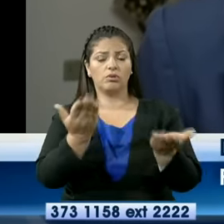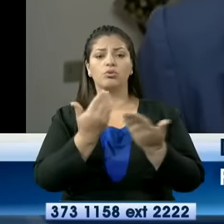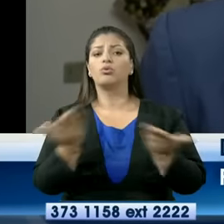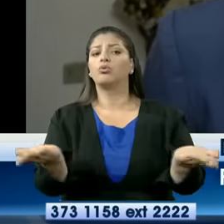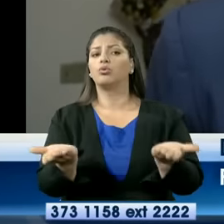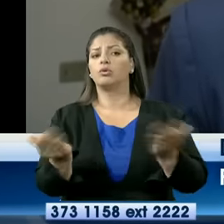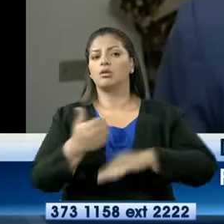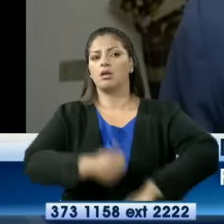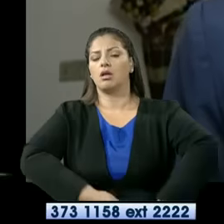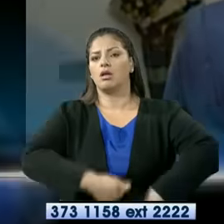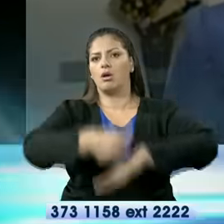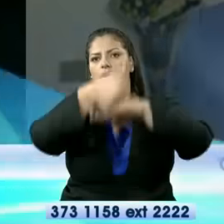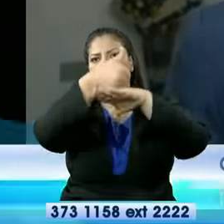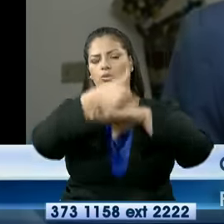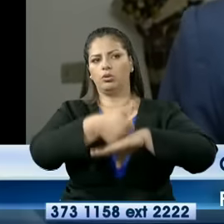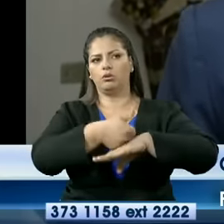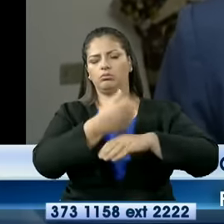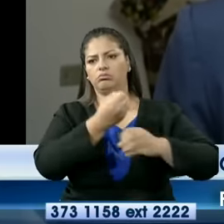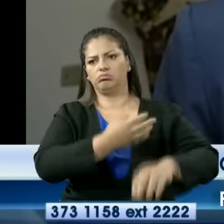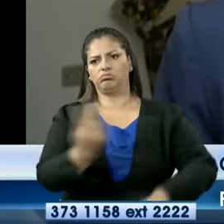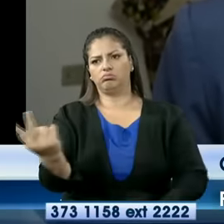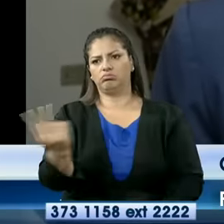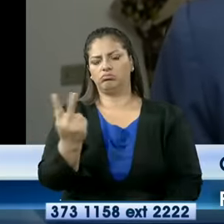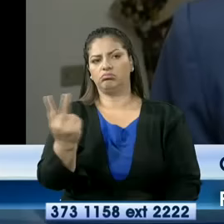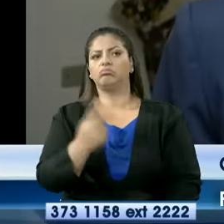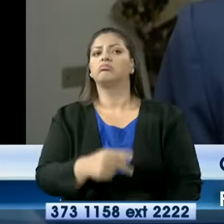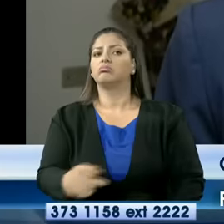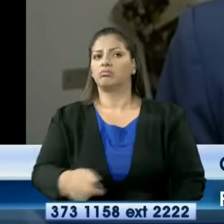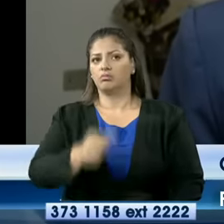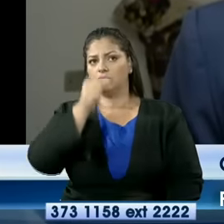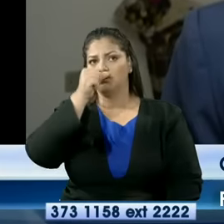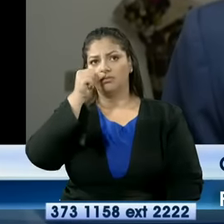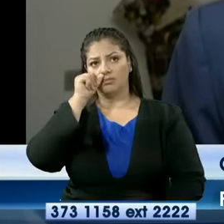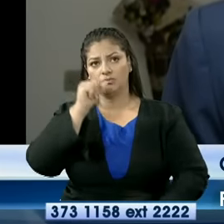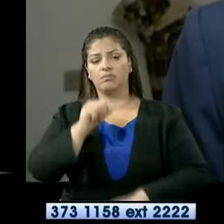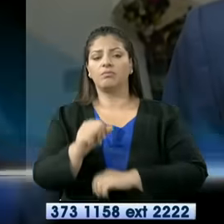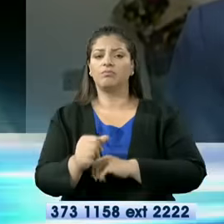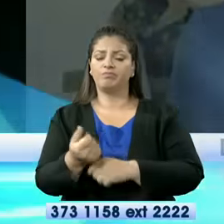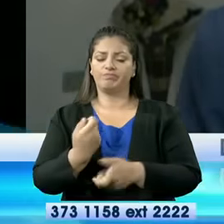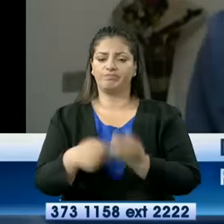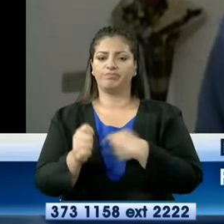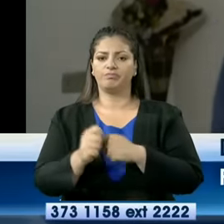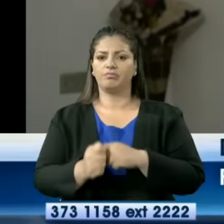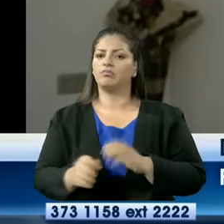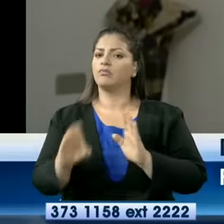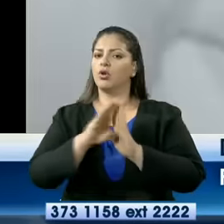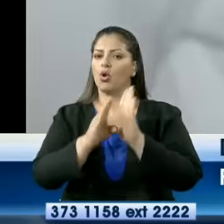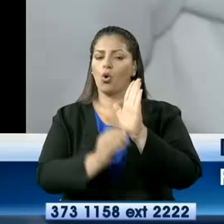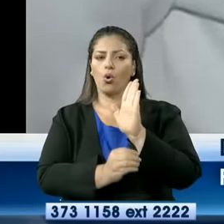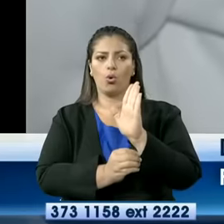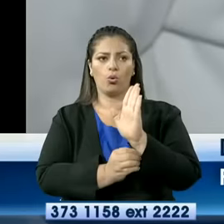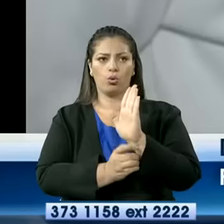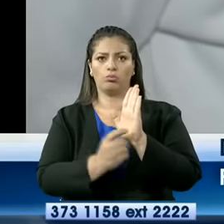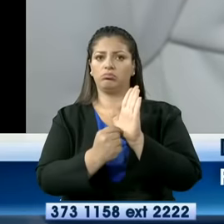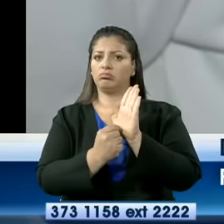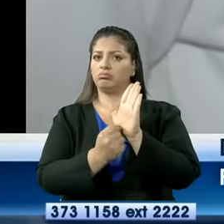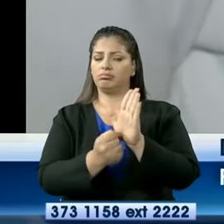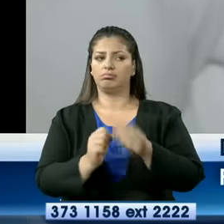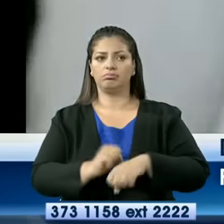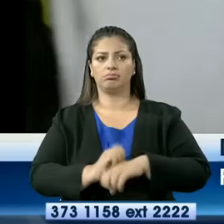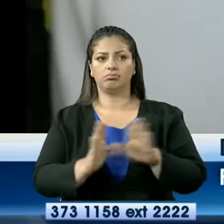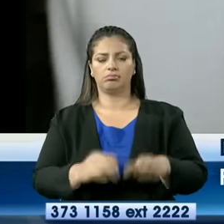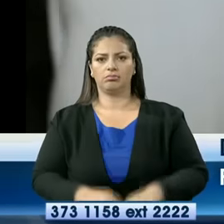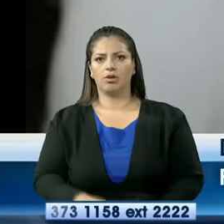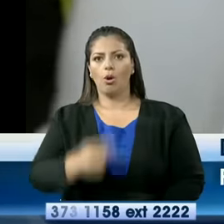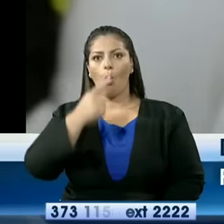autoridades correspondientes, conforme lo determina el Código Orgánico Integral Penal. El sujeto tenía el